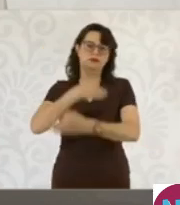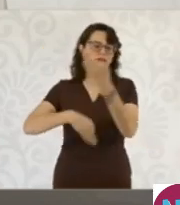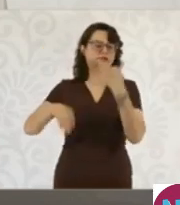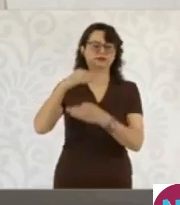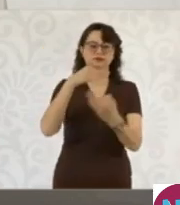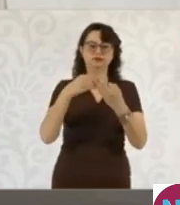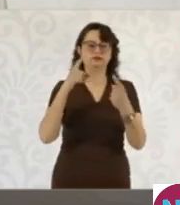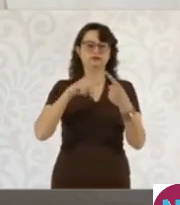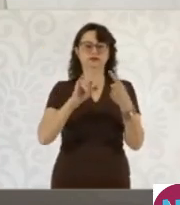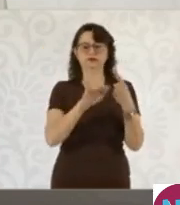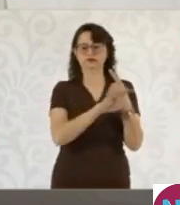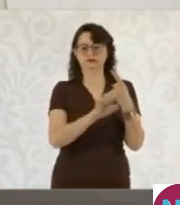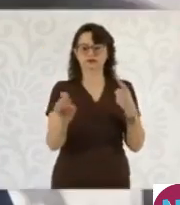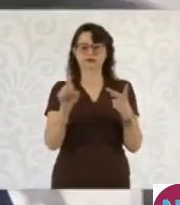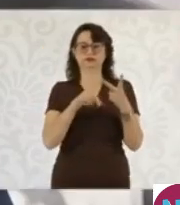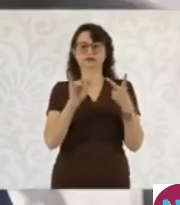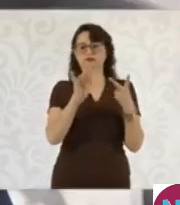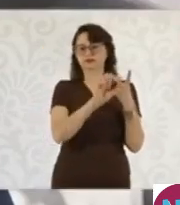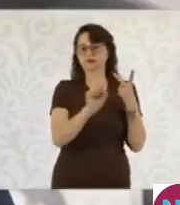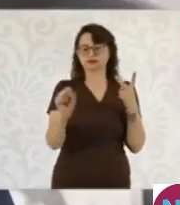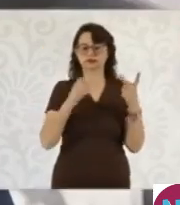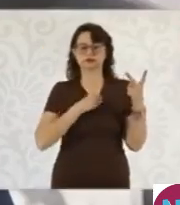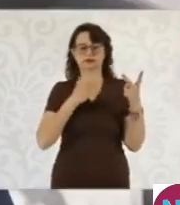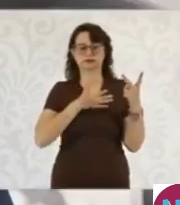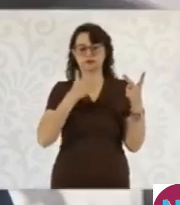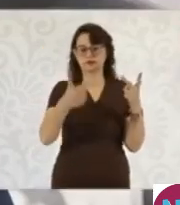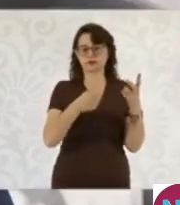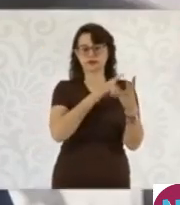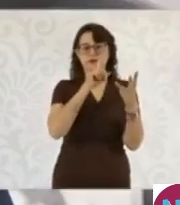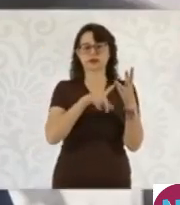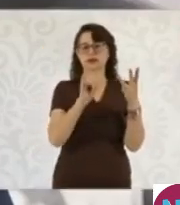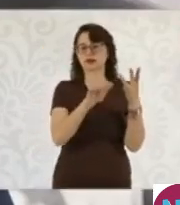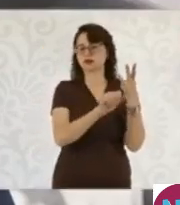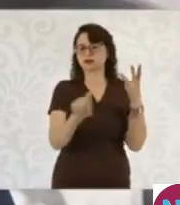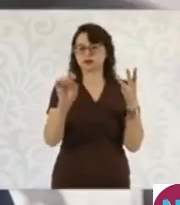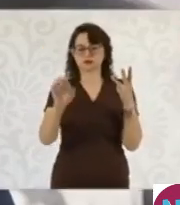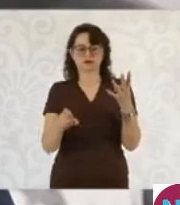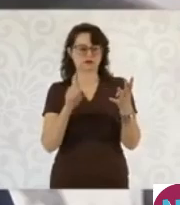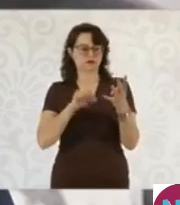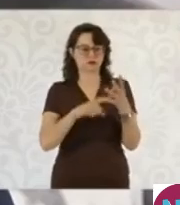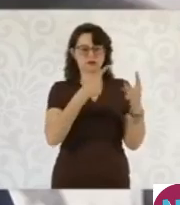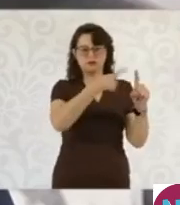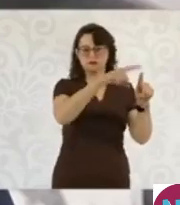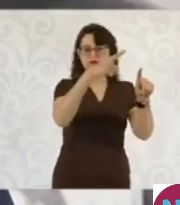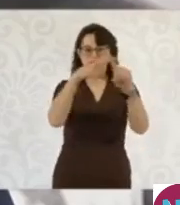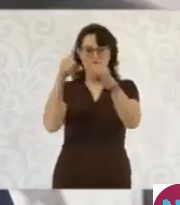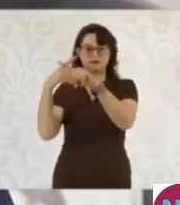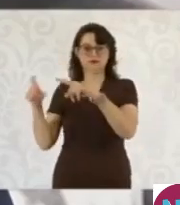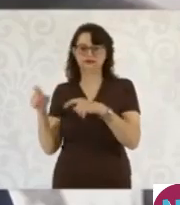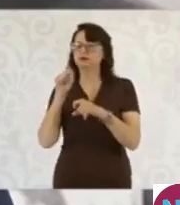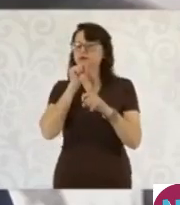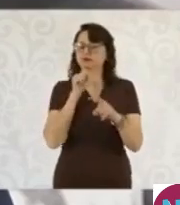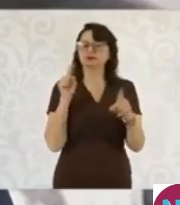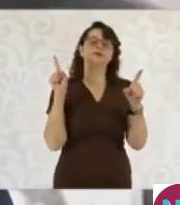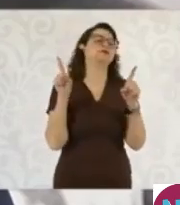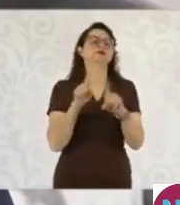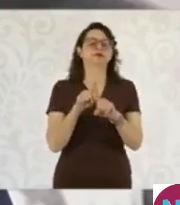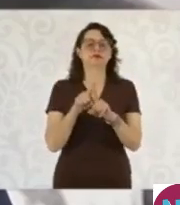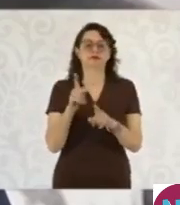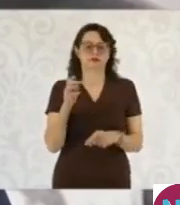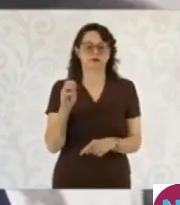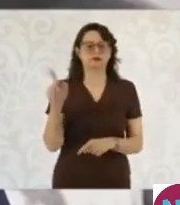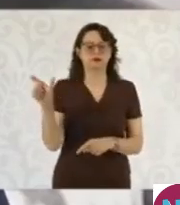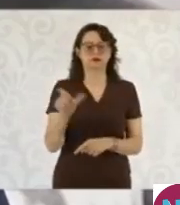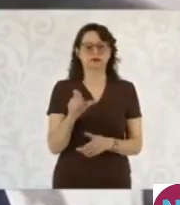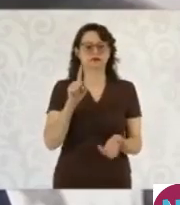en el IMSS Bienestar, el ISSSTE, los institutos nacionales de salud y también instituciones como